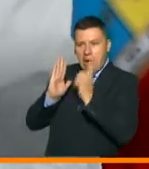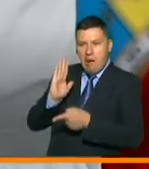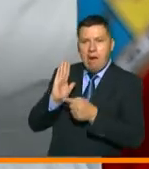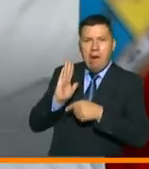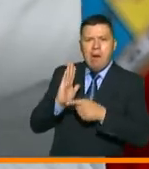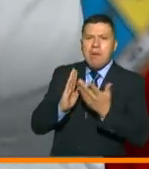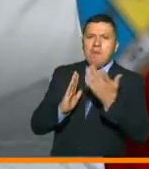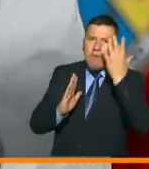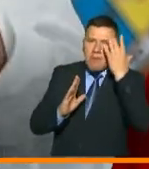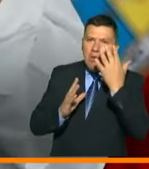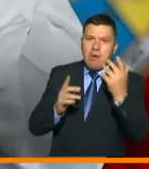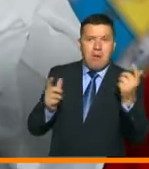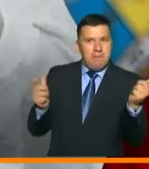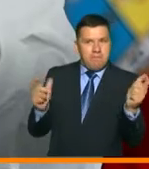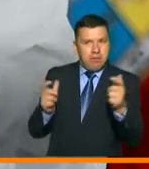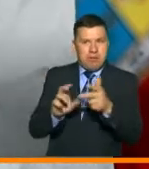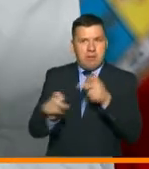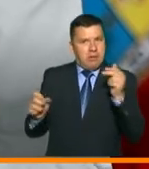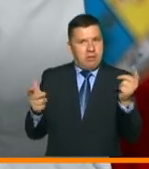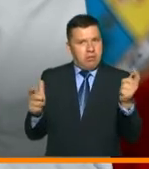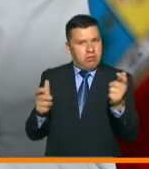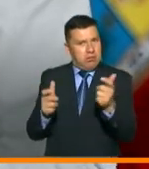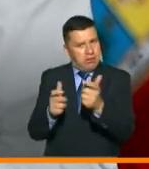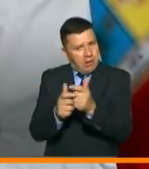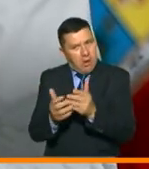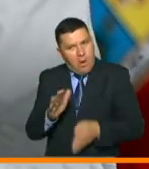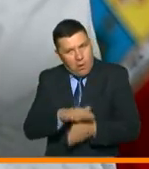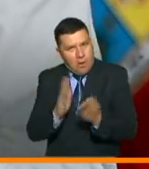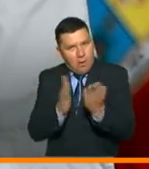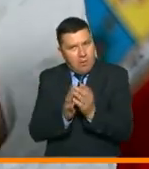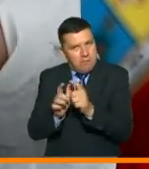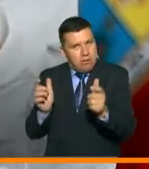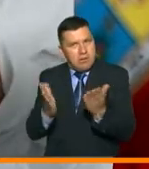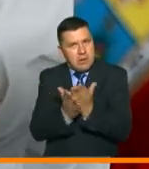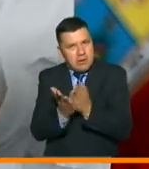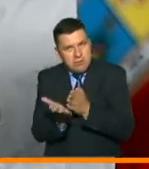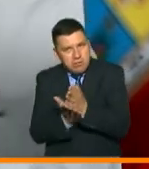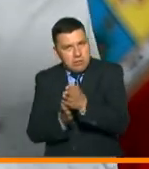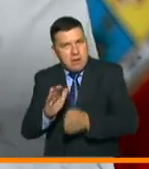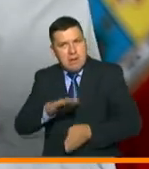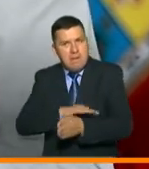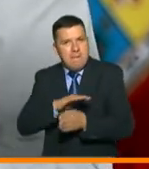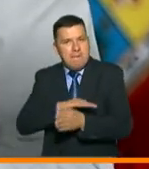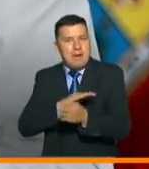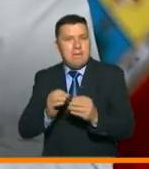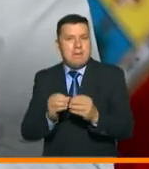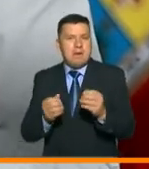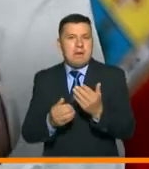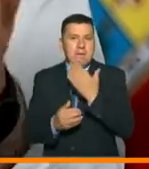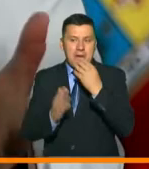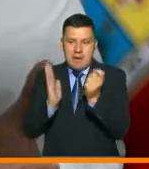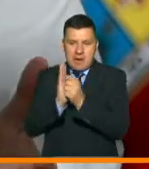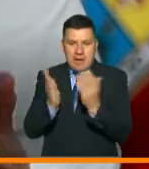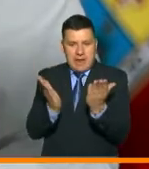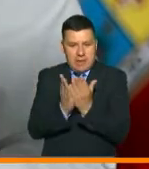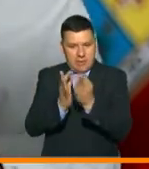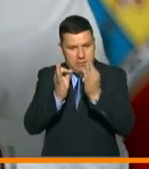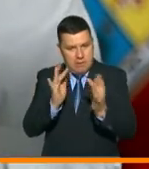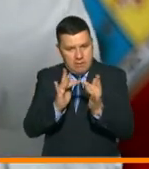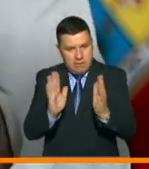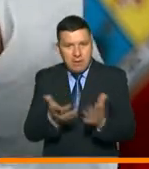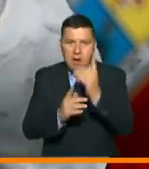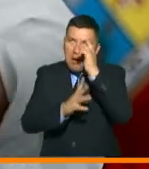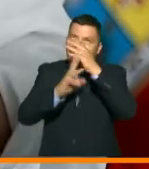la deserción y facilitar la continuidad de sus estudios. La educación, el mejor instrumento para hacer realidad